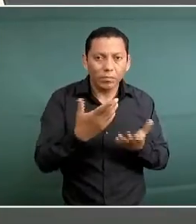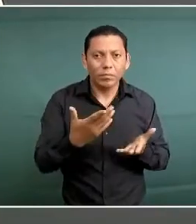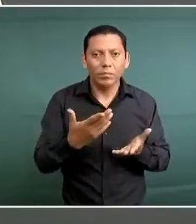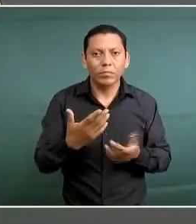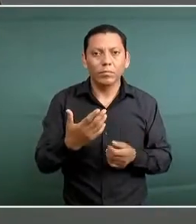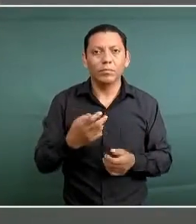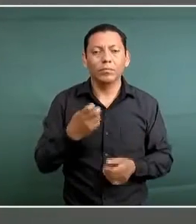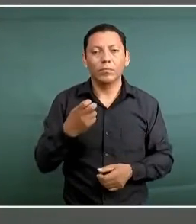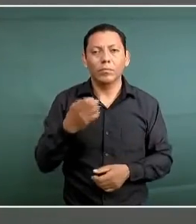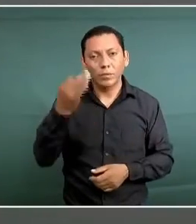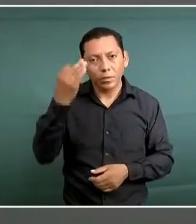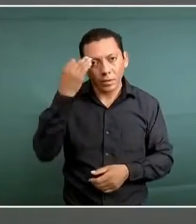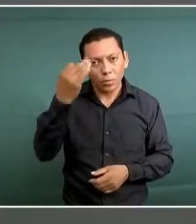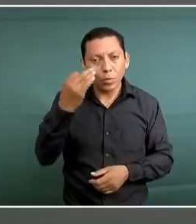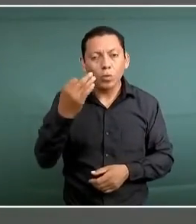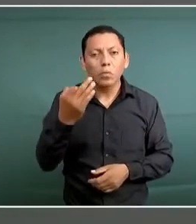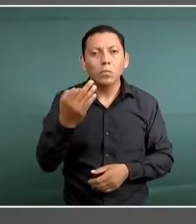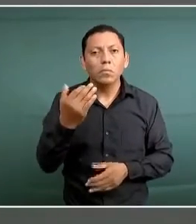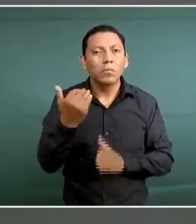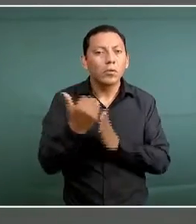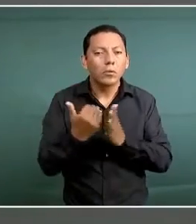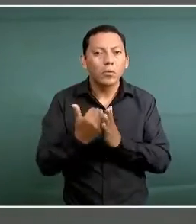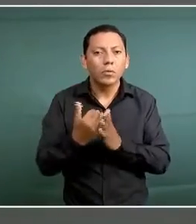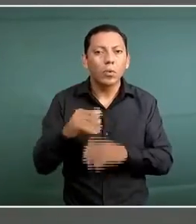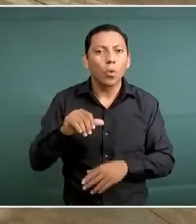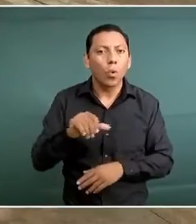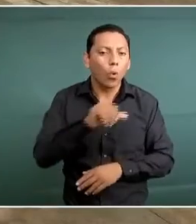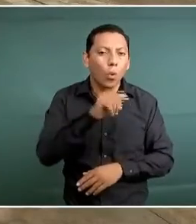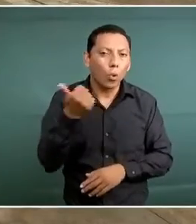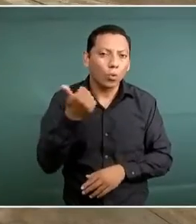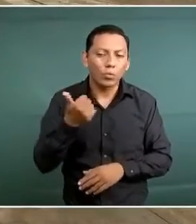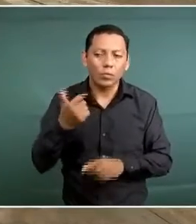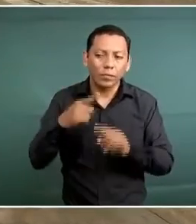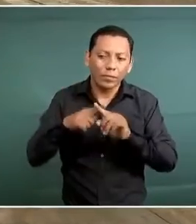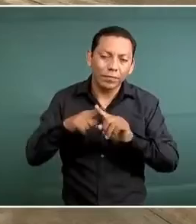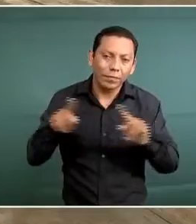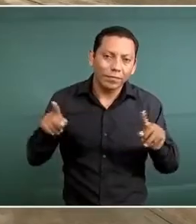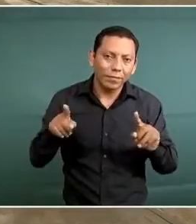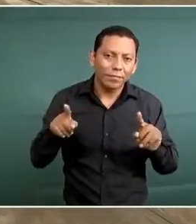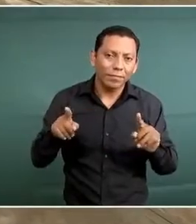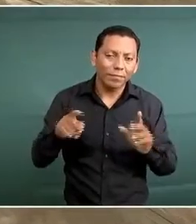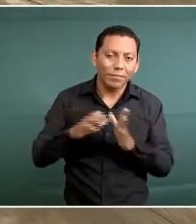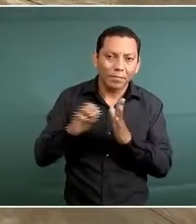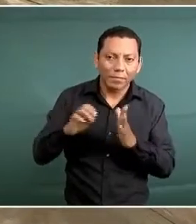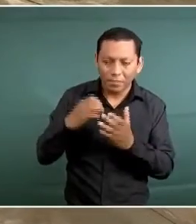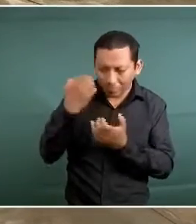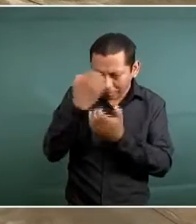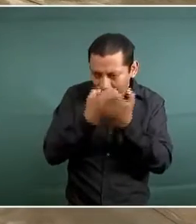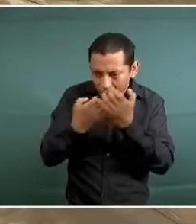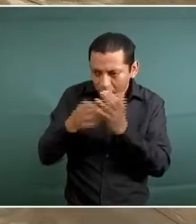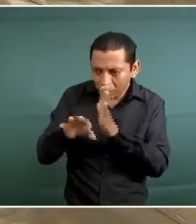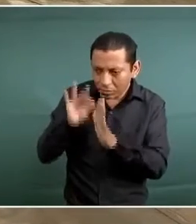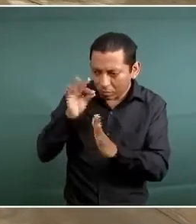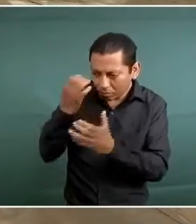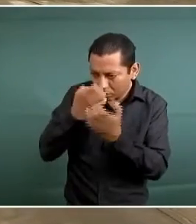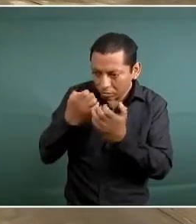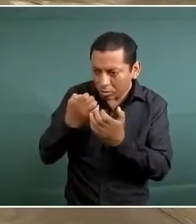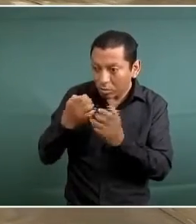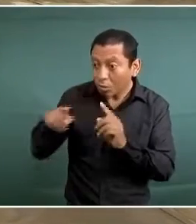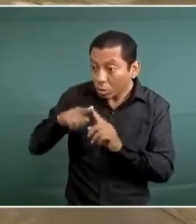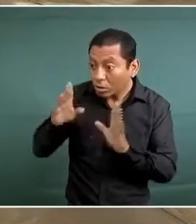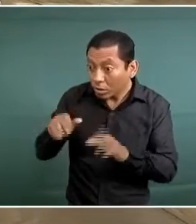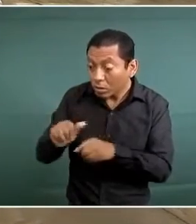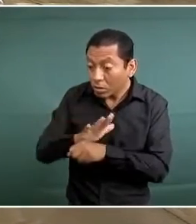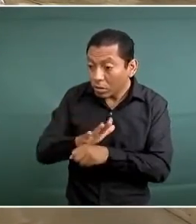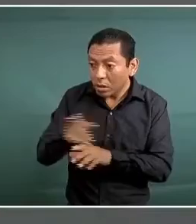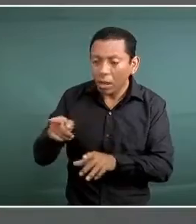en otros casos no es así se hace la prueba salen positivos y luego la